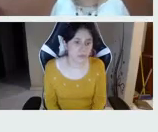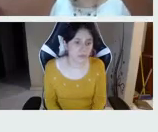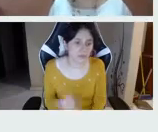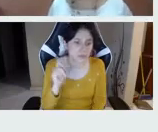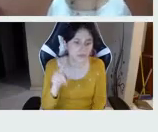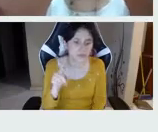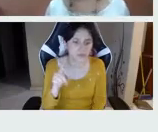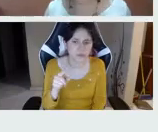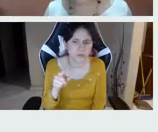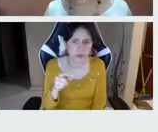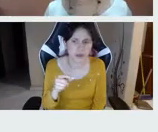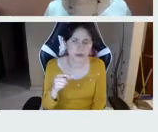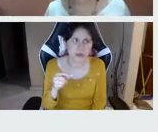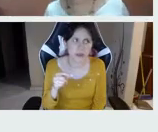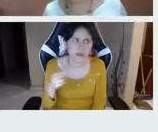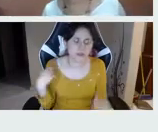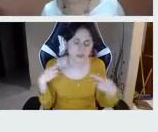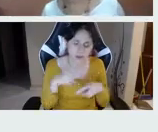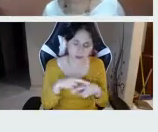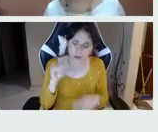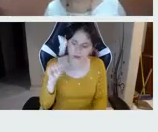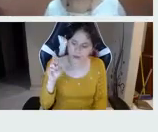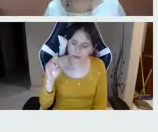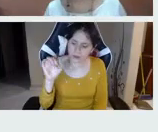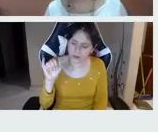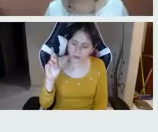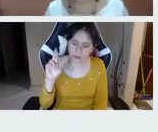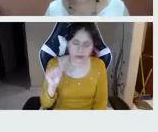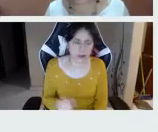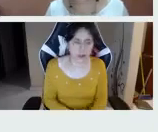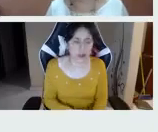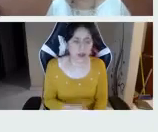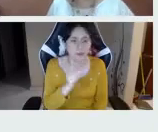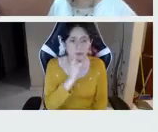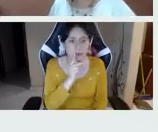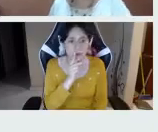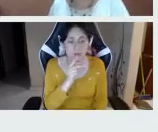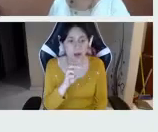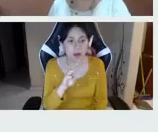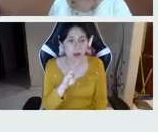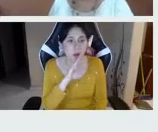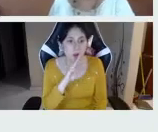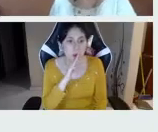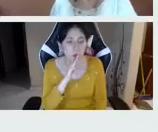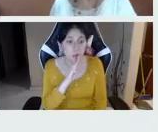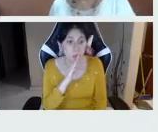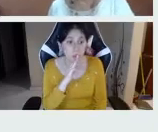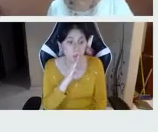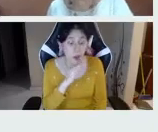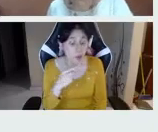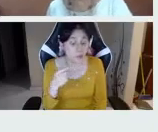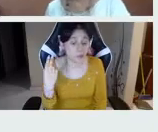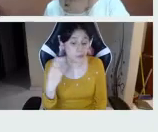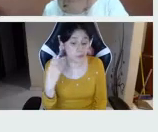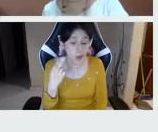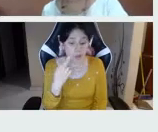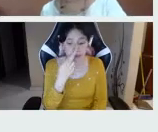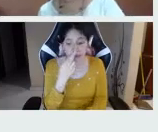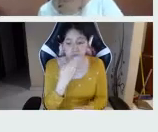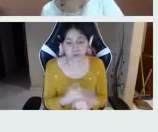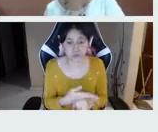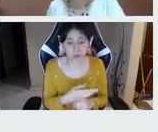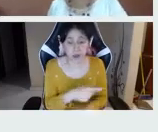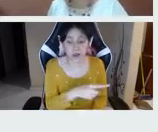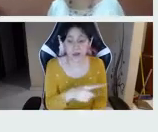con la maestra Ireri, como sociedad y padre o madre tenemos la responsabilidad de brindar seguridad a las hijas e hijos y